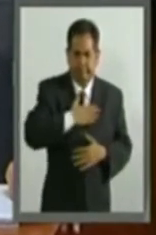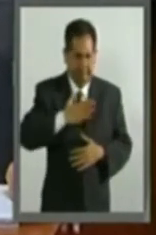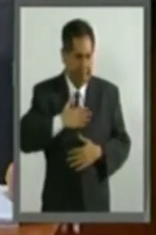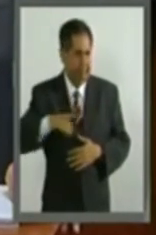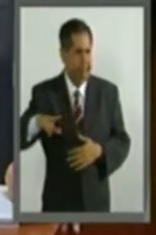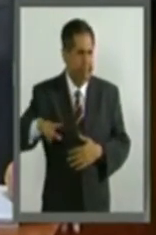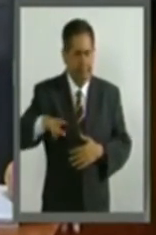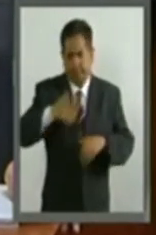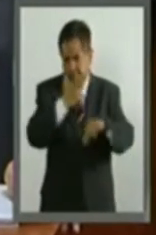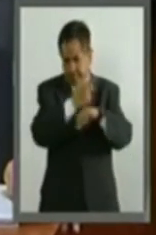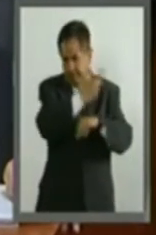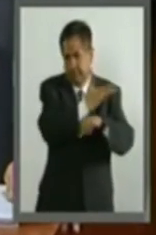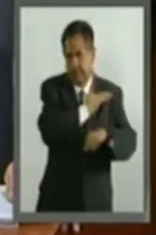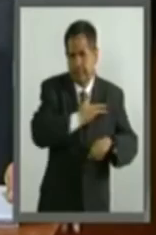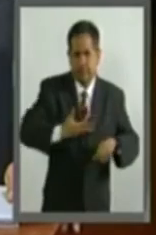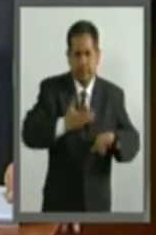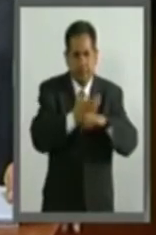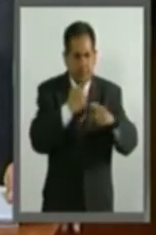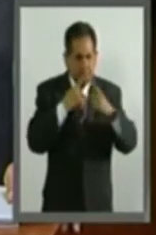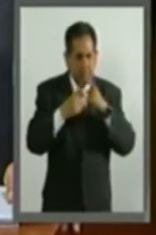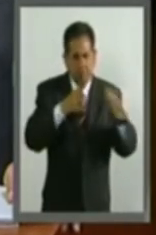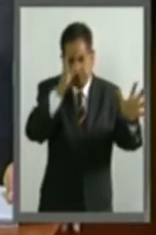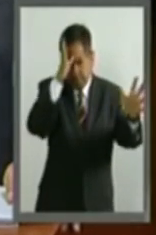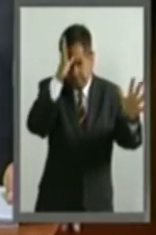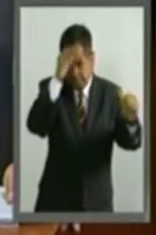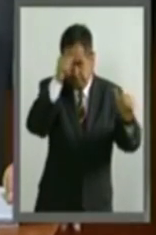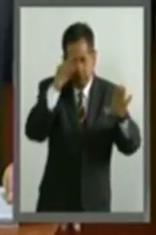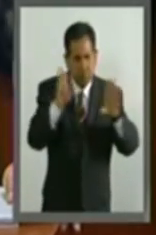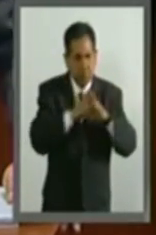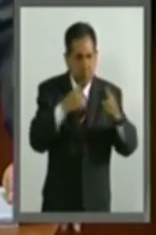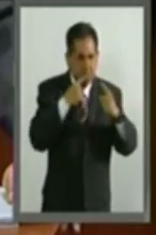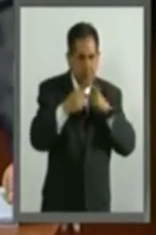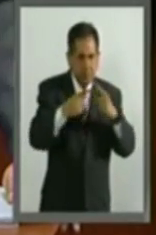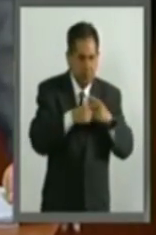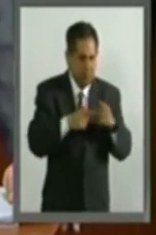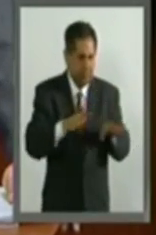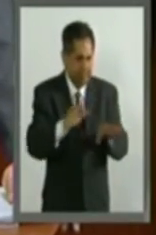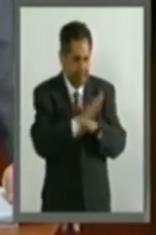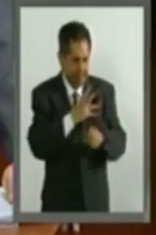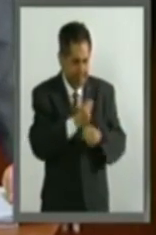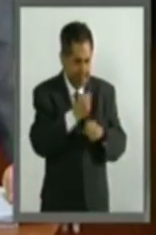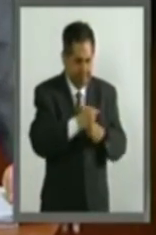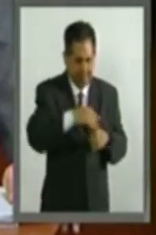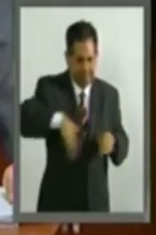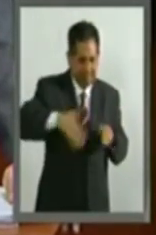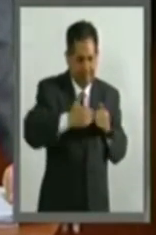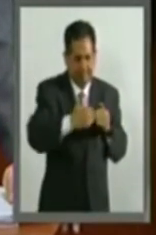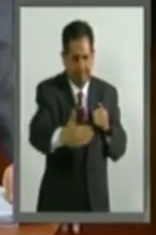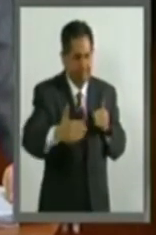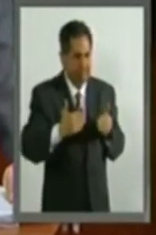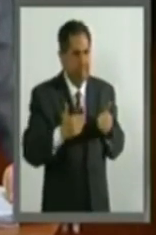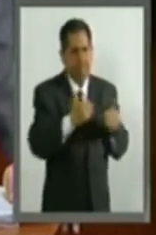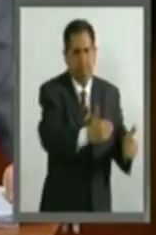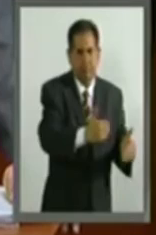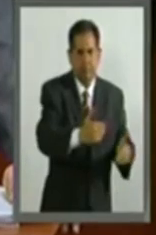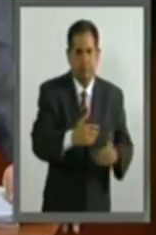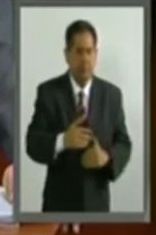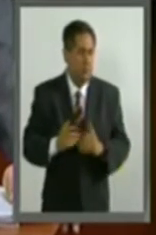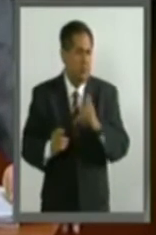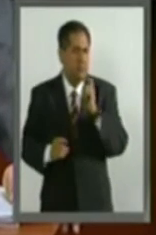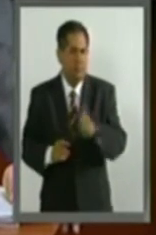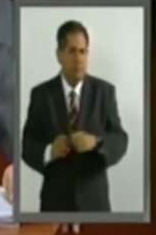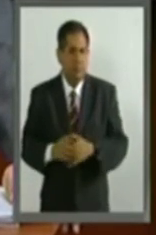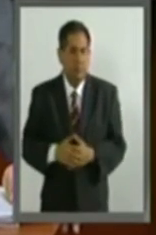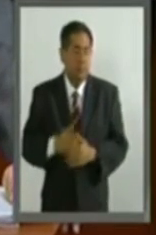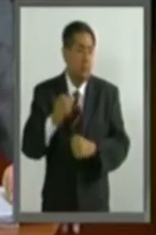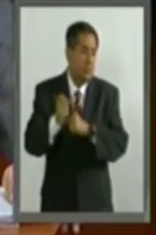presidente de Estados Unidos una convención que tenga por objeto la rectificación mencionada. Esto,